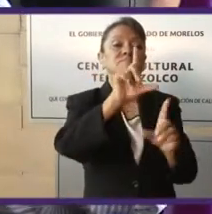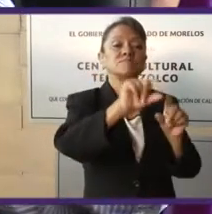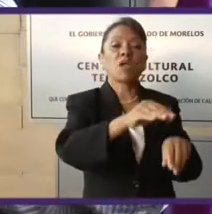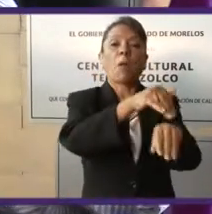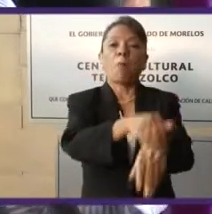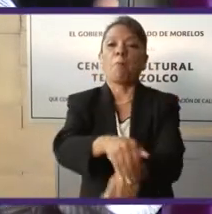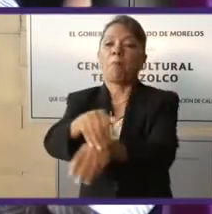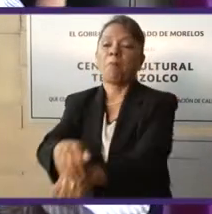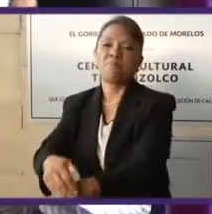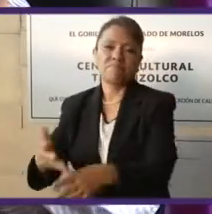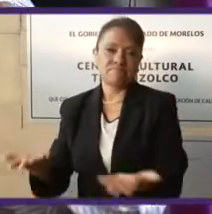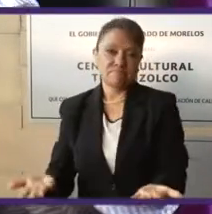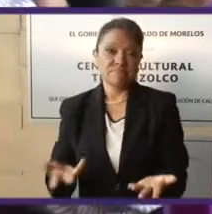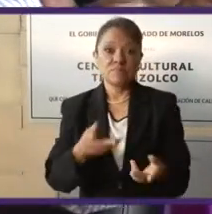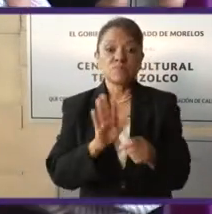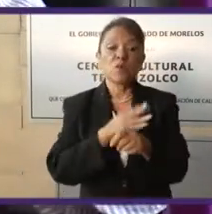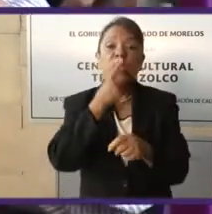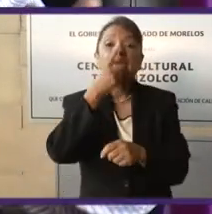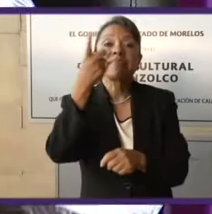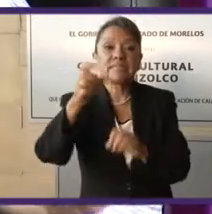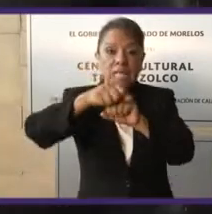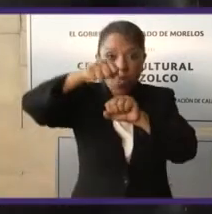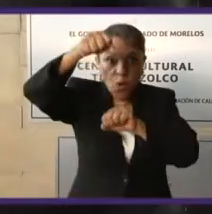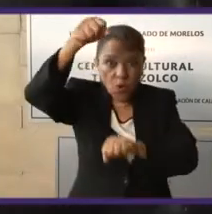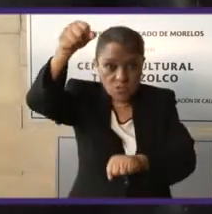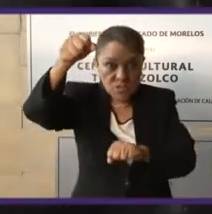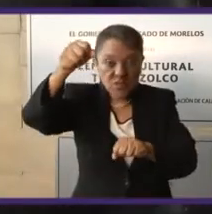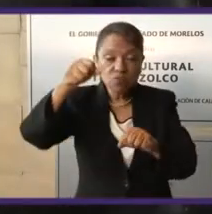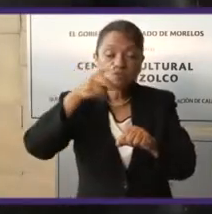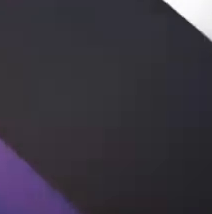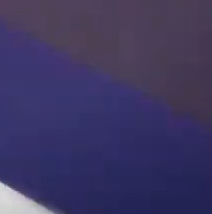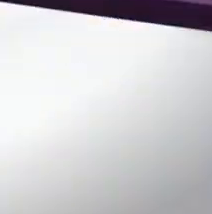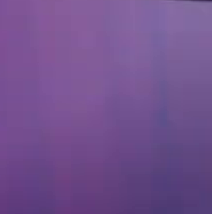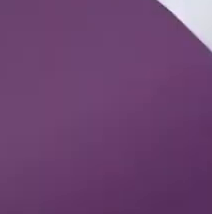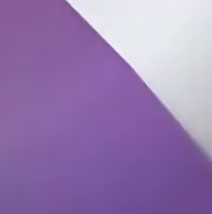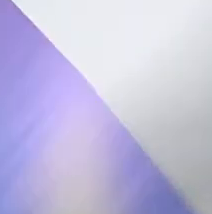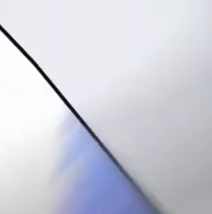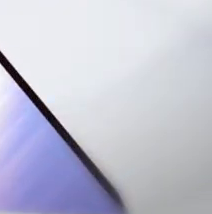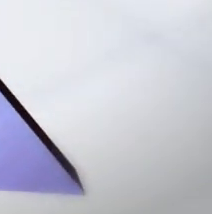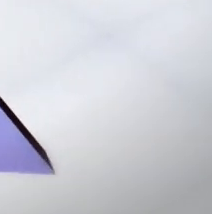lo menos eso dice la Constitución, que todos somos tres poderes, pero hay uno supremo.